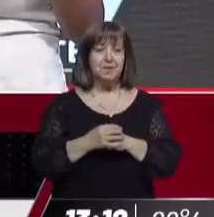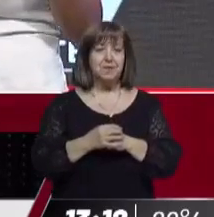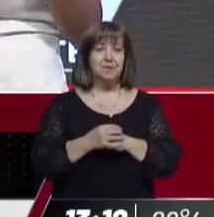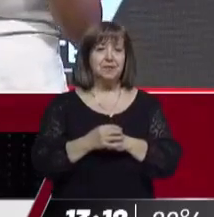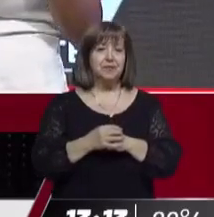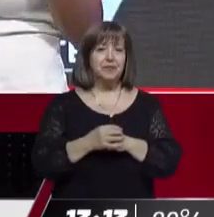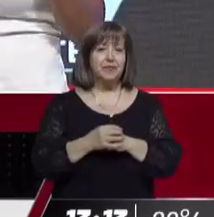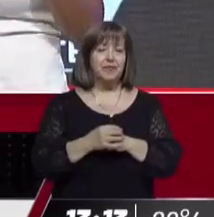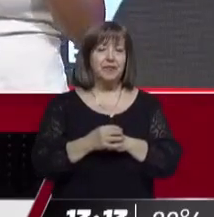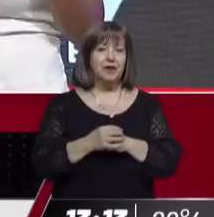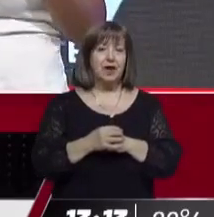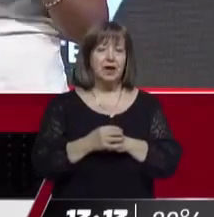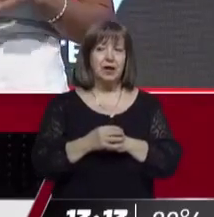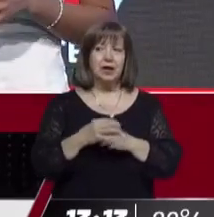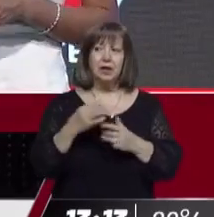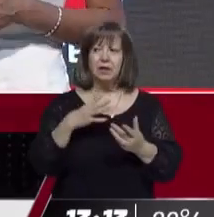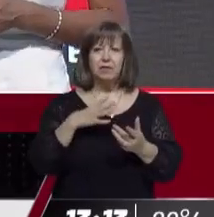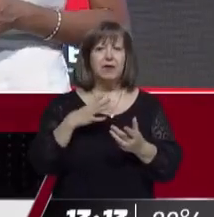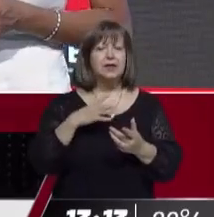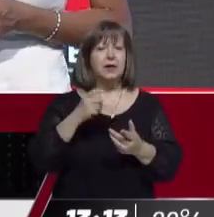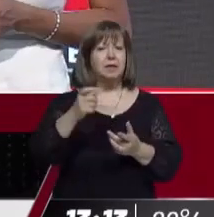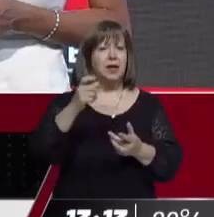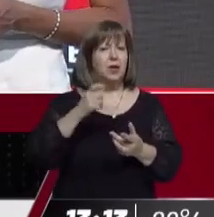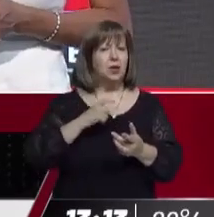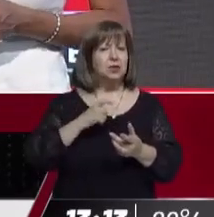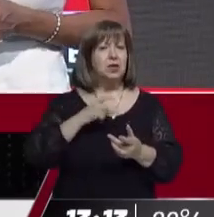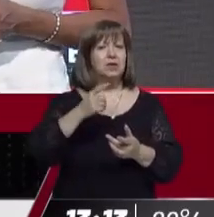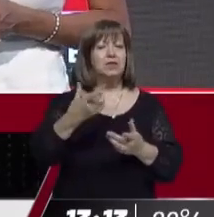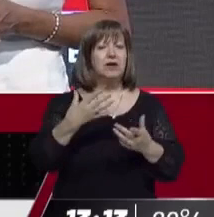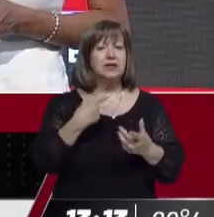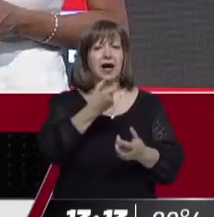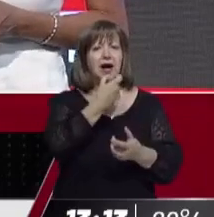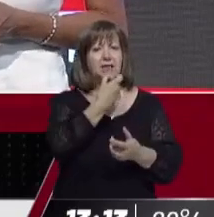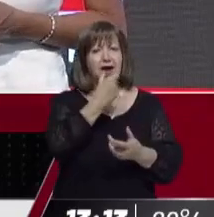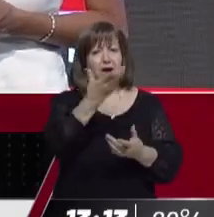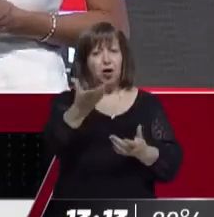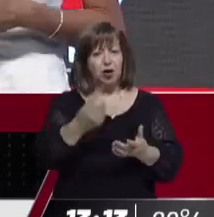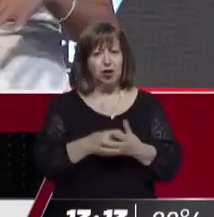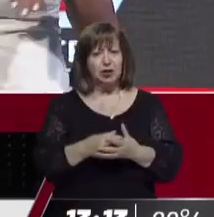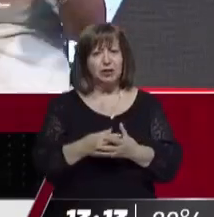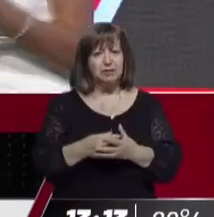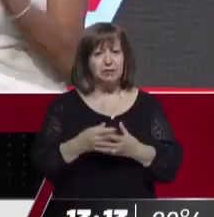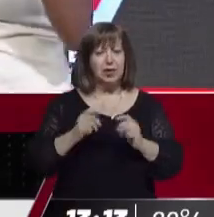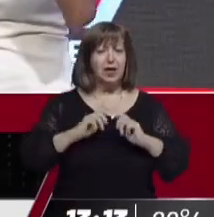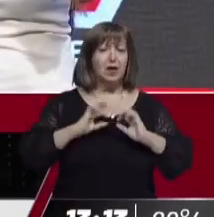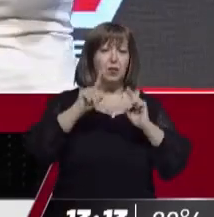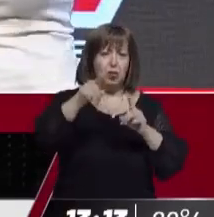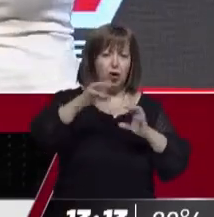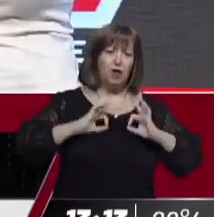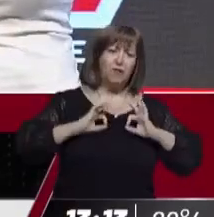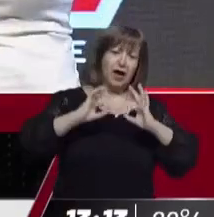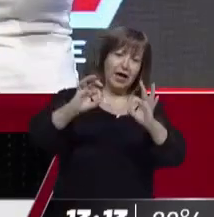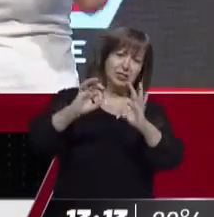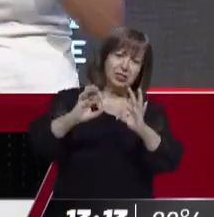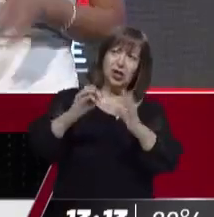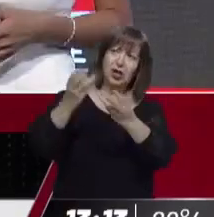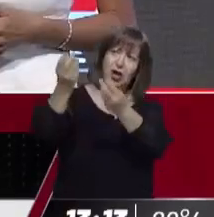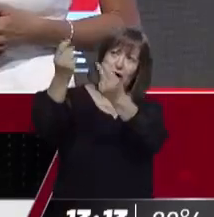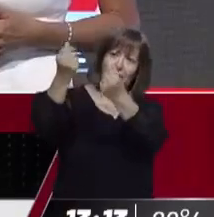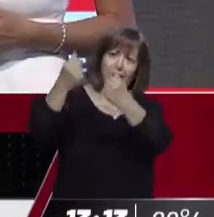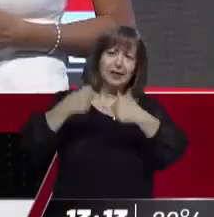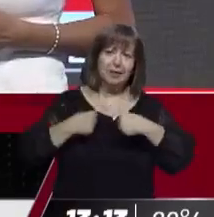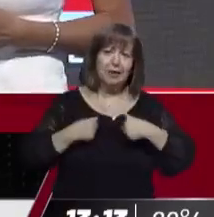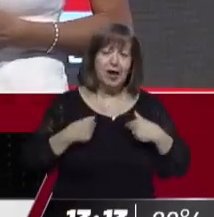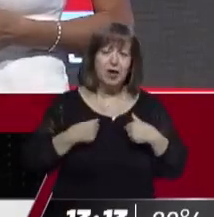Y no me olvido que no nos respondiste si habías traído alfajores. Sí, acá no llegó nada. Me di cuenta que esquivaste así, pero de una manera...